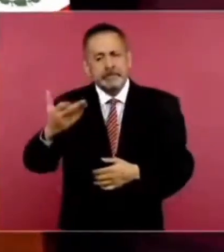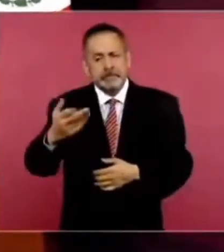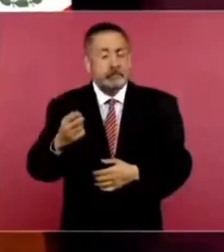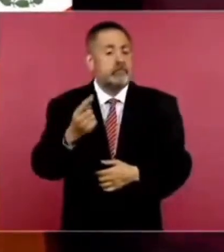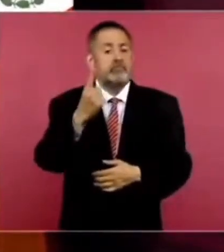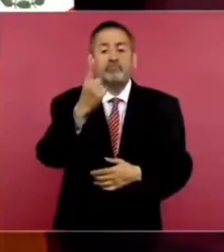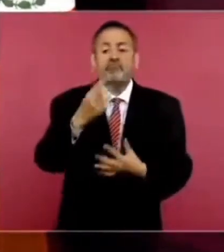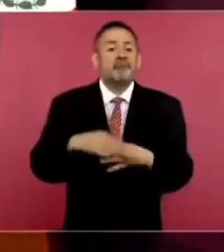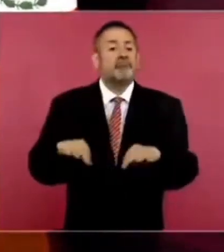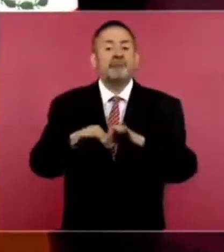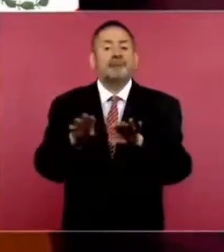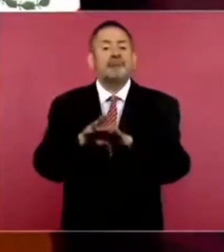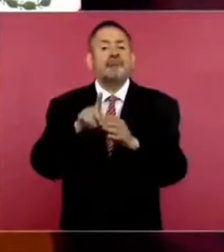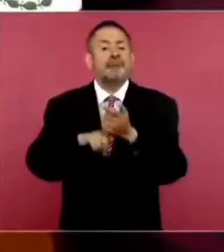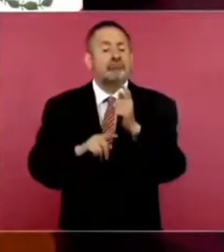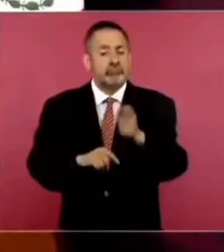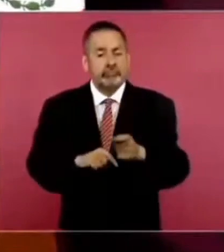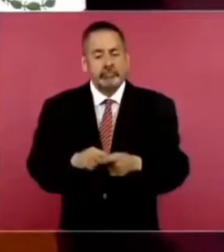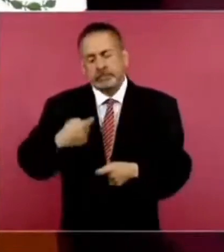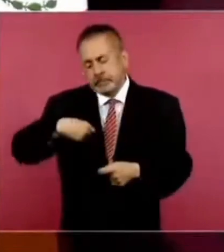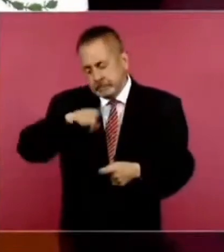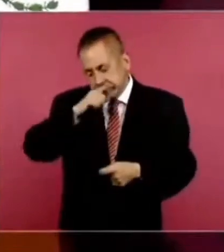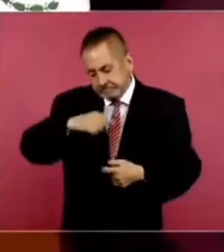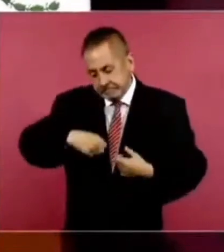es no ceder